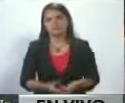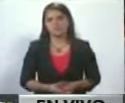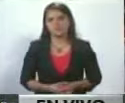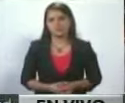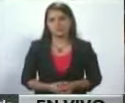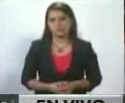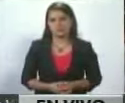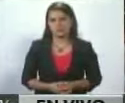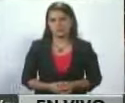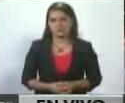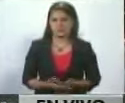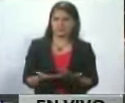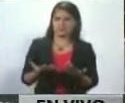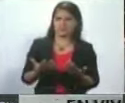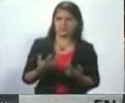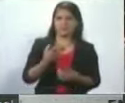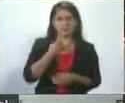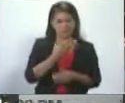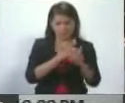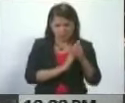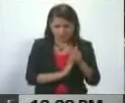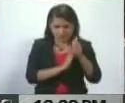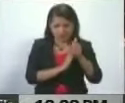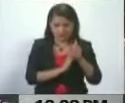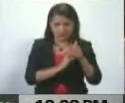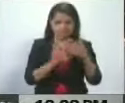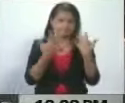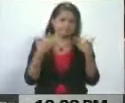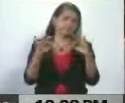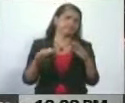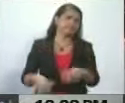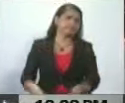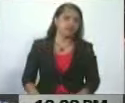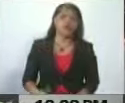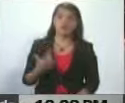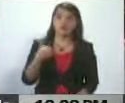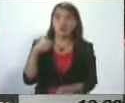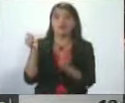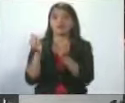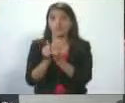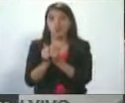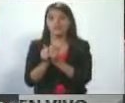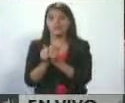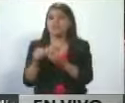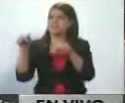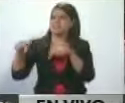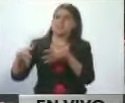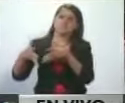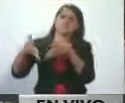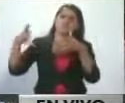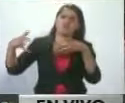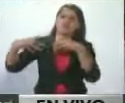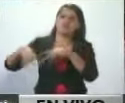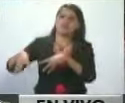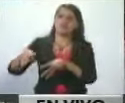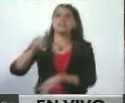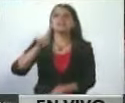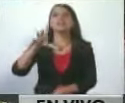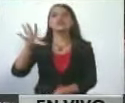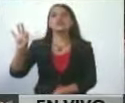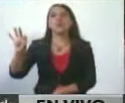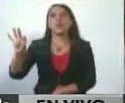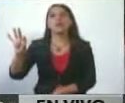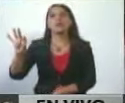Tremendo líder. Y allá en Anzoátegui, que yo estuve en tremenda movilización como esta, no llegaron a